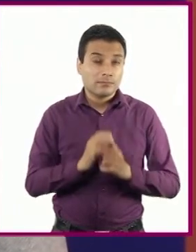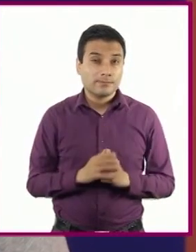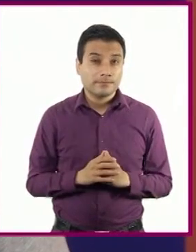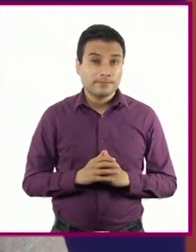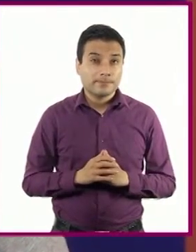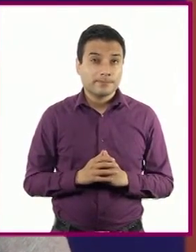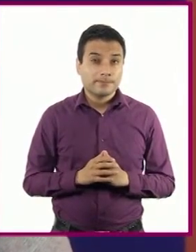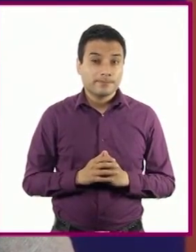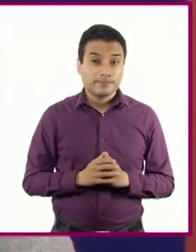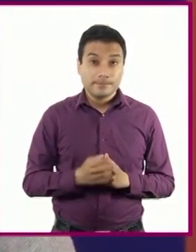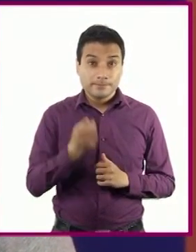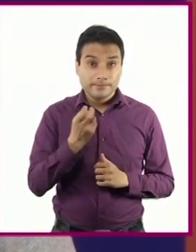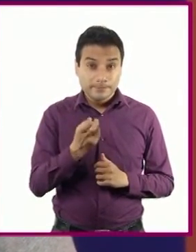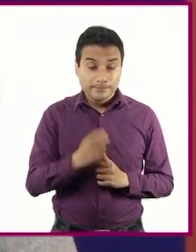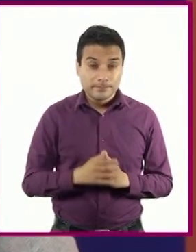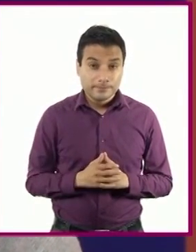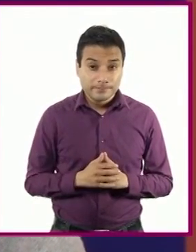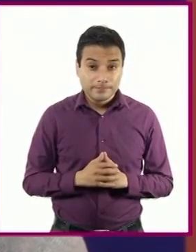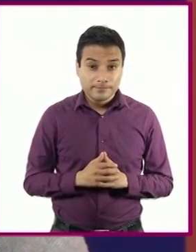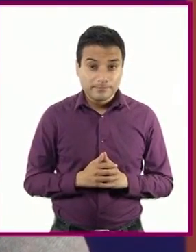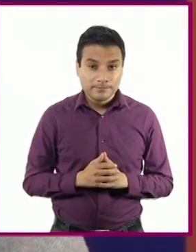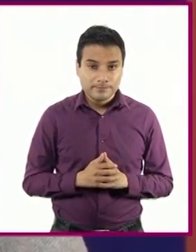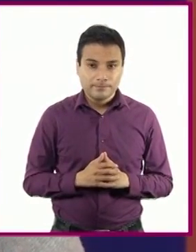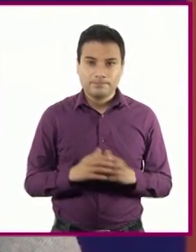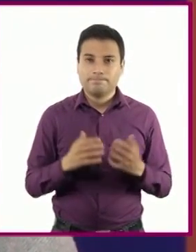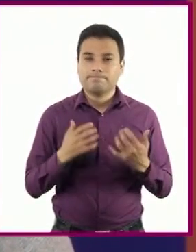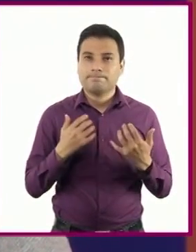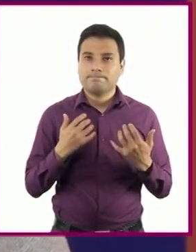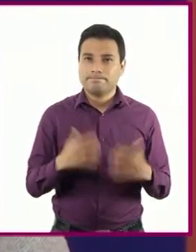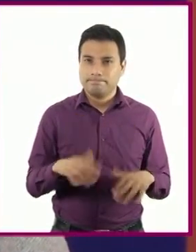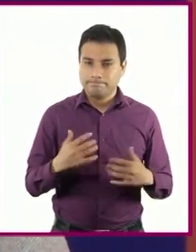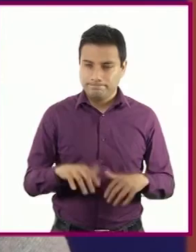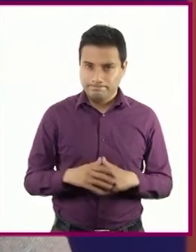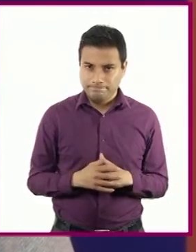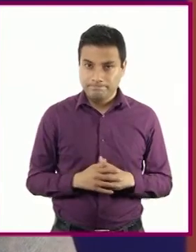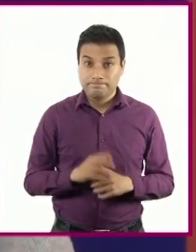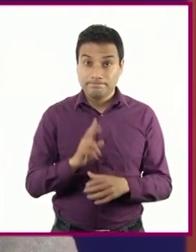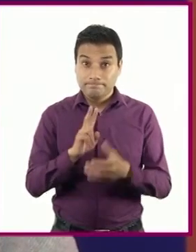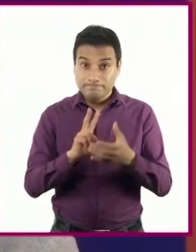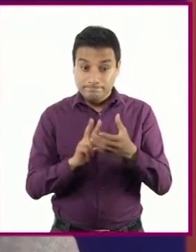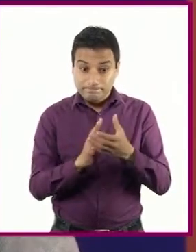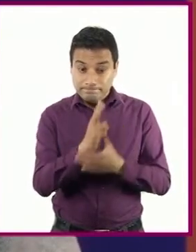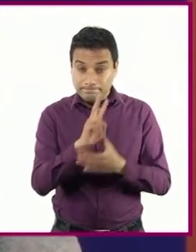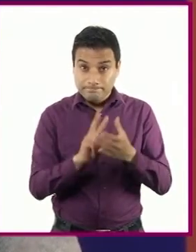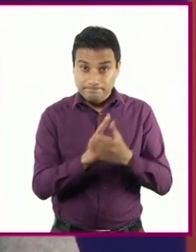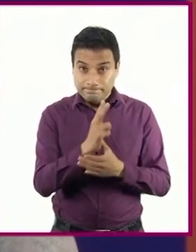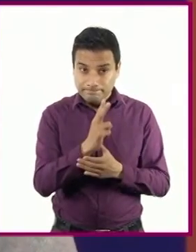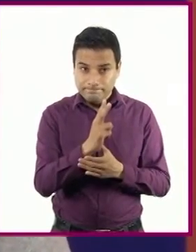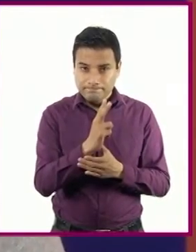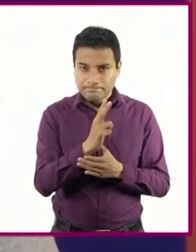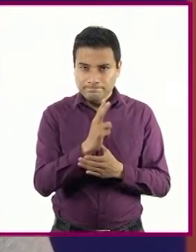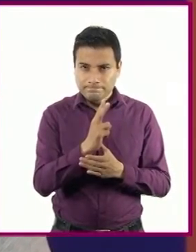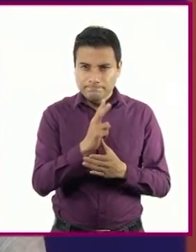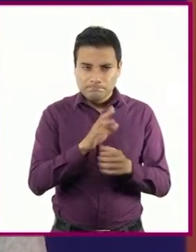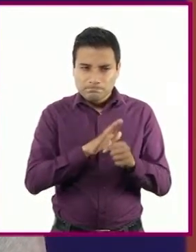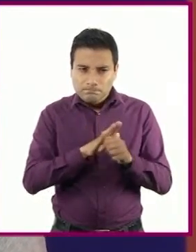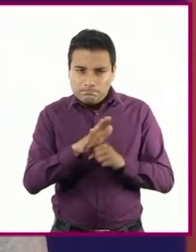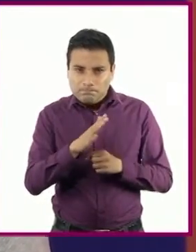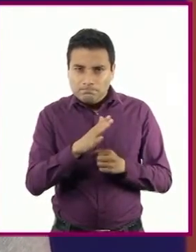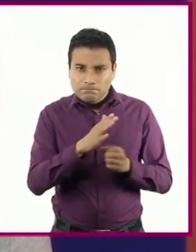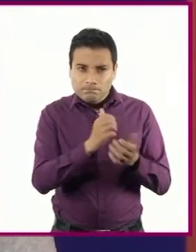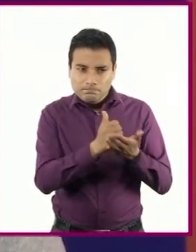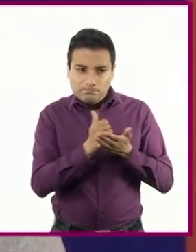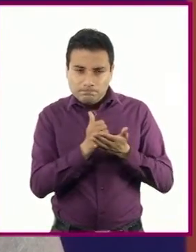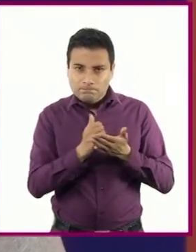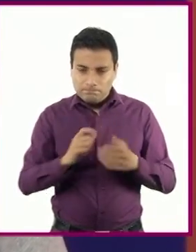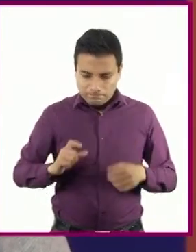Con esto lograron identificar qué porción del extracto de la planta elimina la bacteria, brindándole a